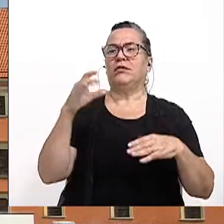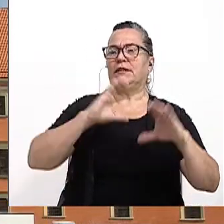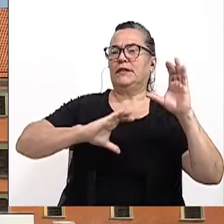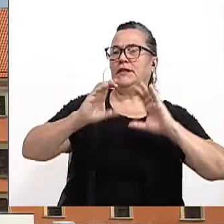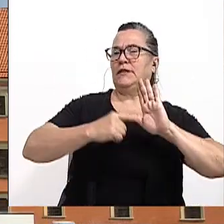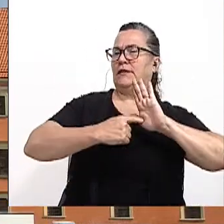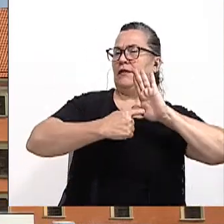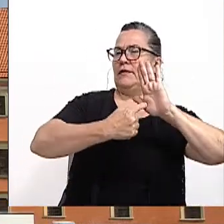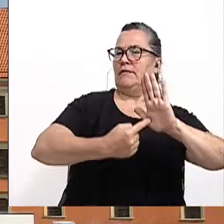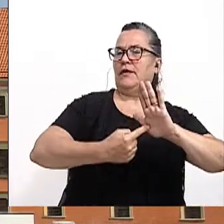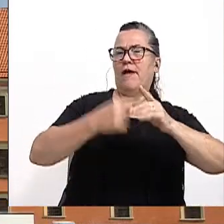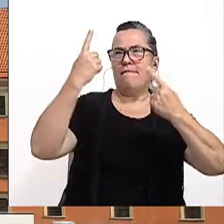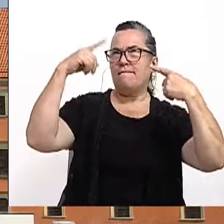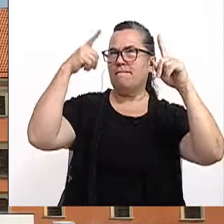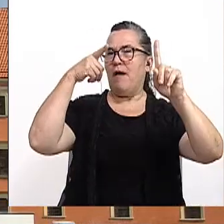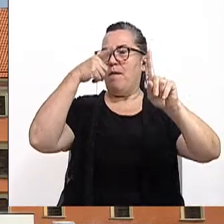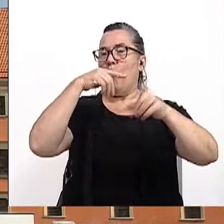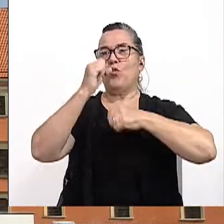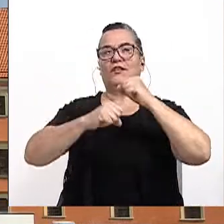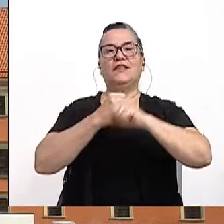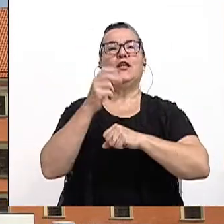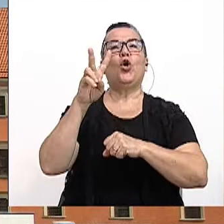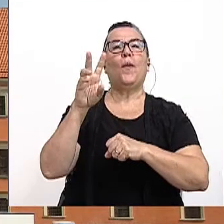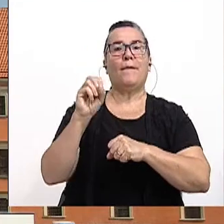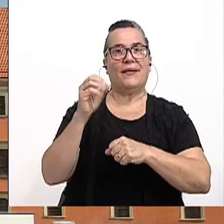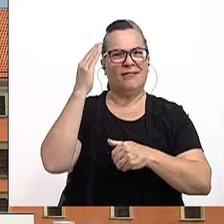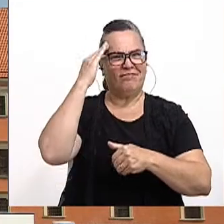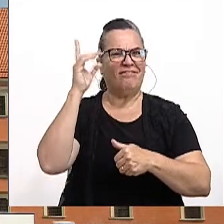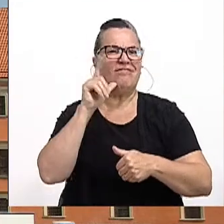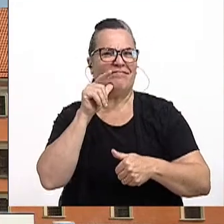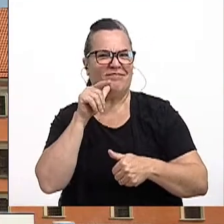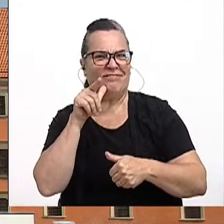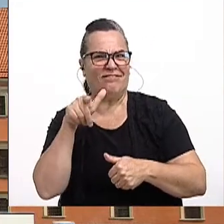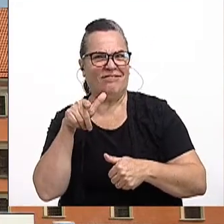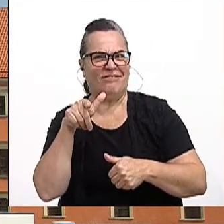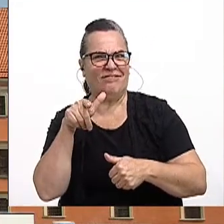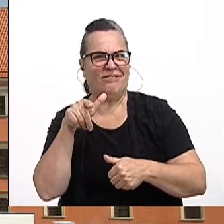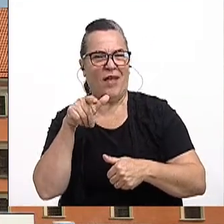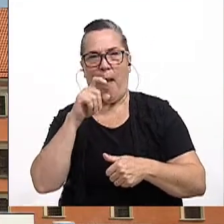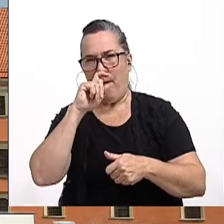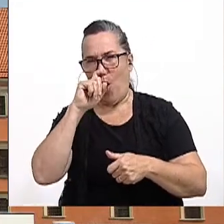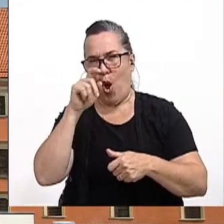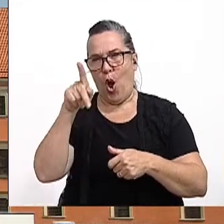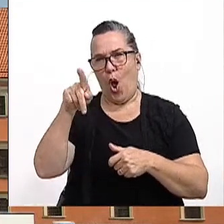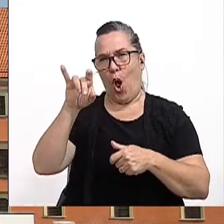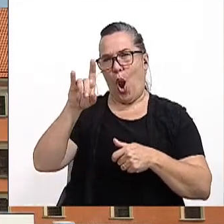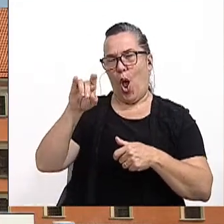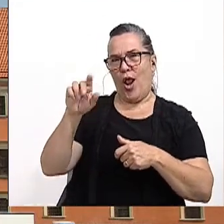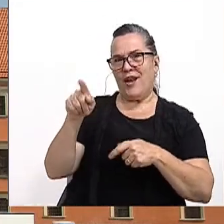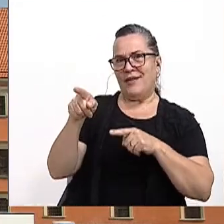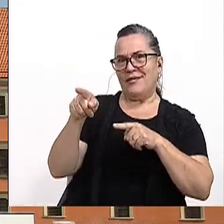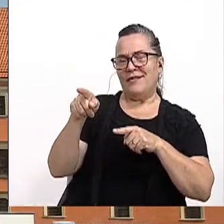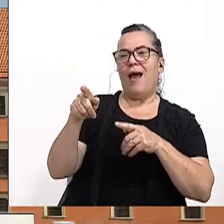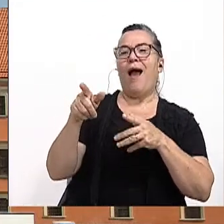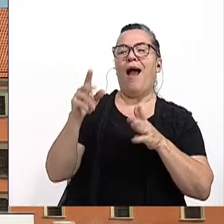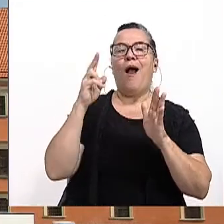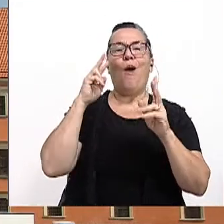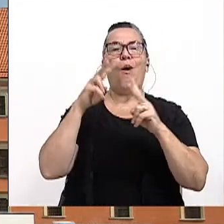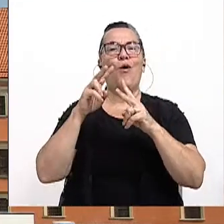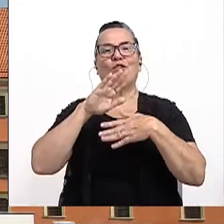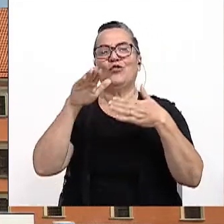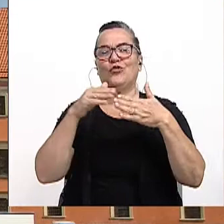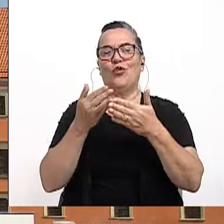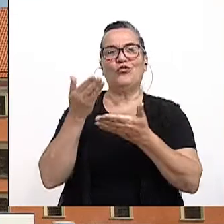científica más famosa del siglo XX. ¿Ya saben quién es? Bueno, vayan pensando porque hoy vamos a conocer todos